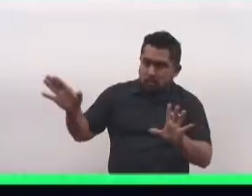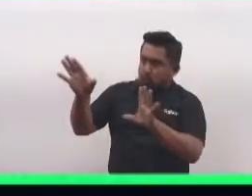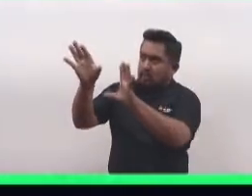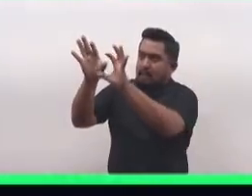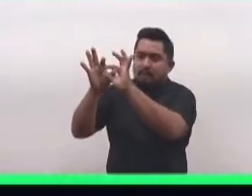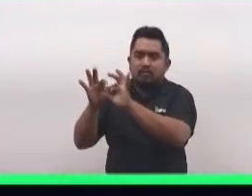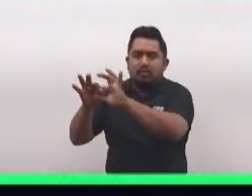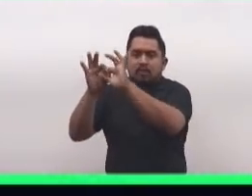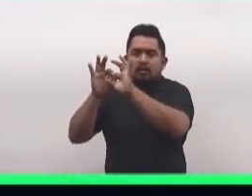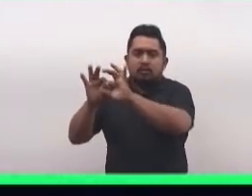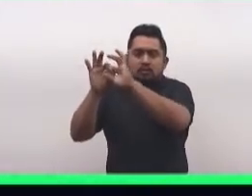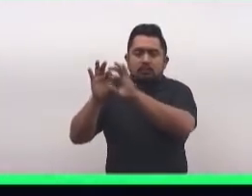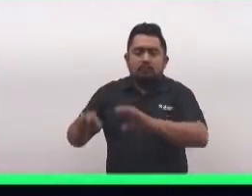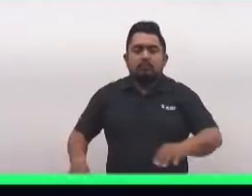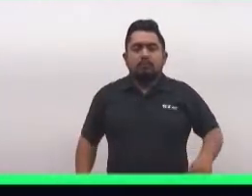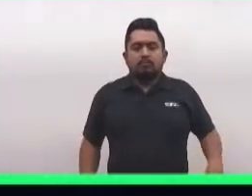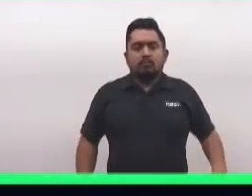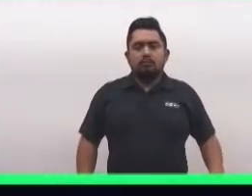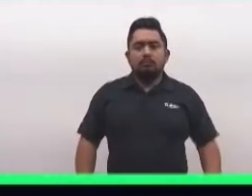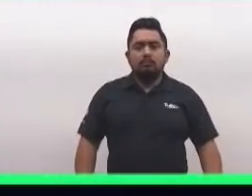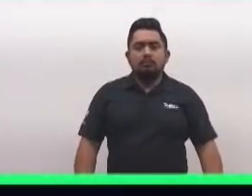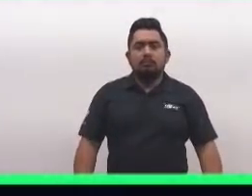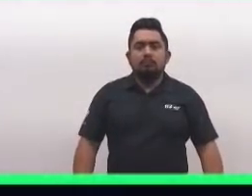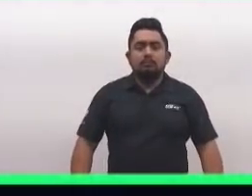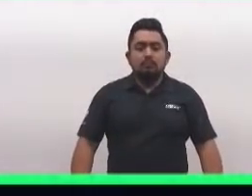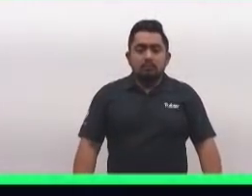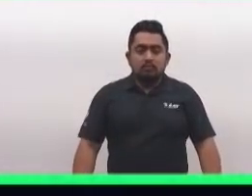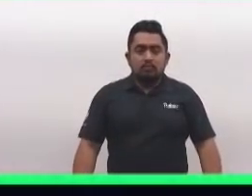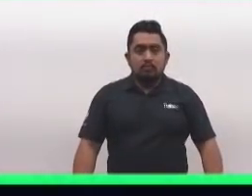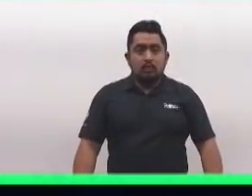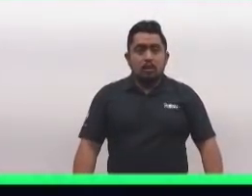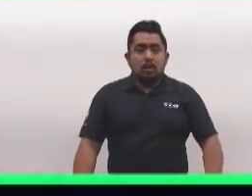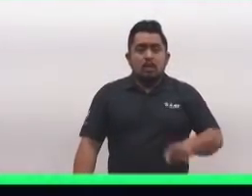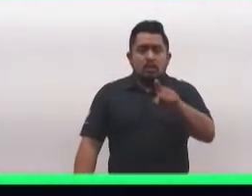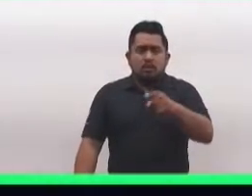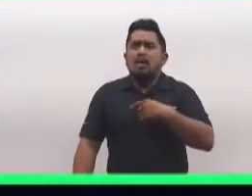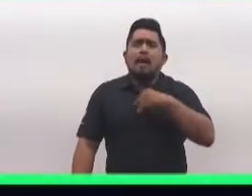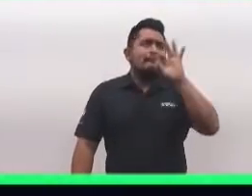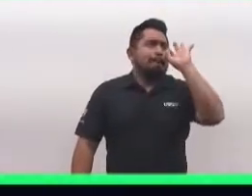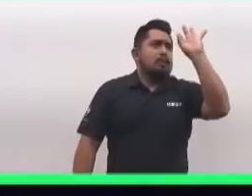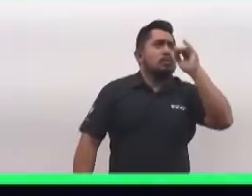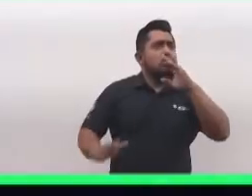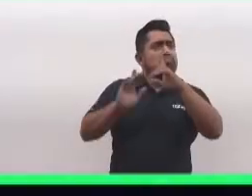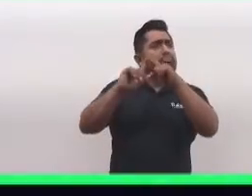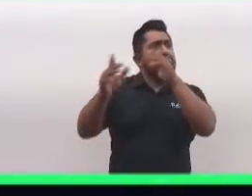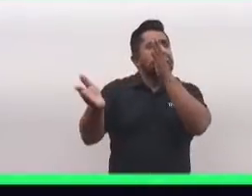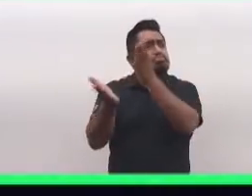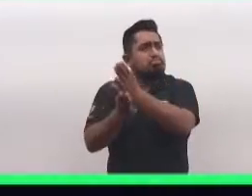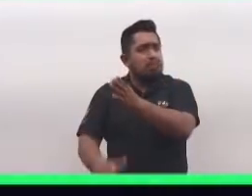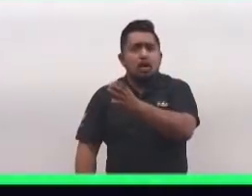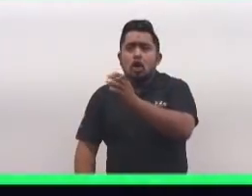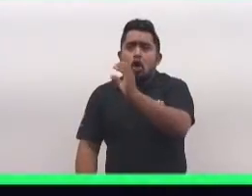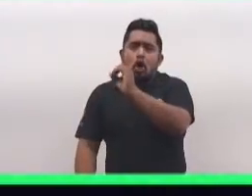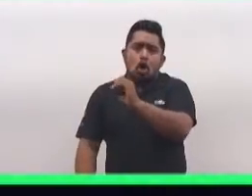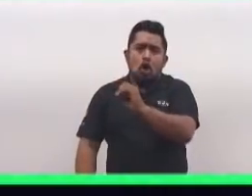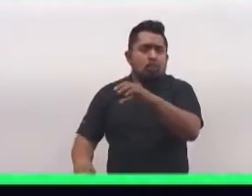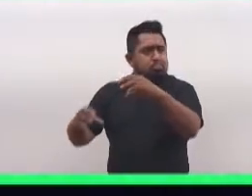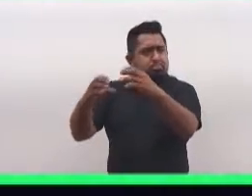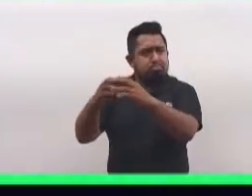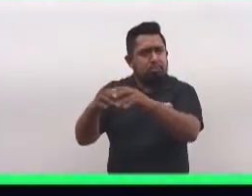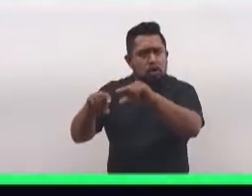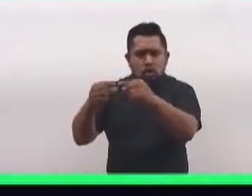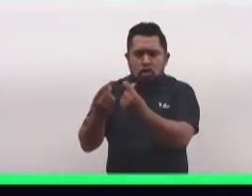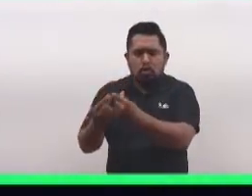por medio de nuestro señor jesucristo usted me dirá pastor yo voy a una iglesia o yo voy a una célula o